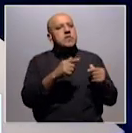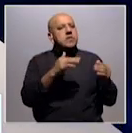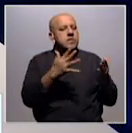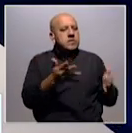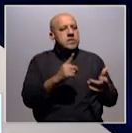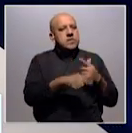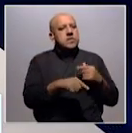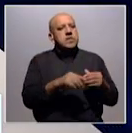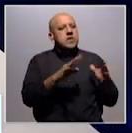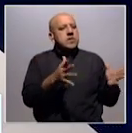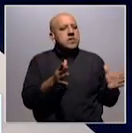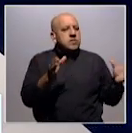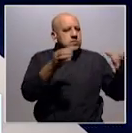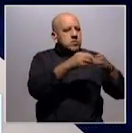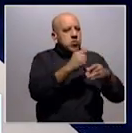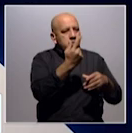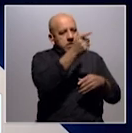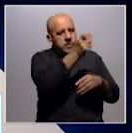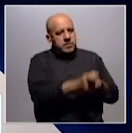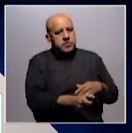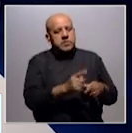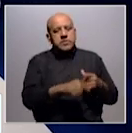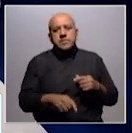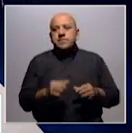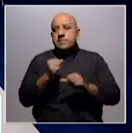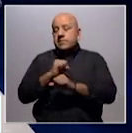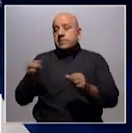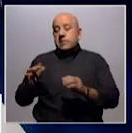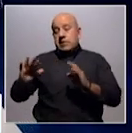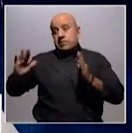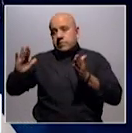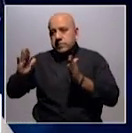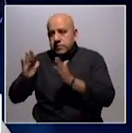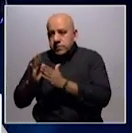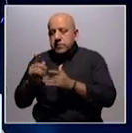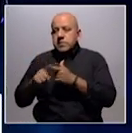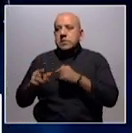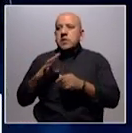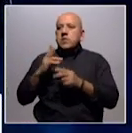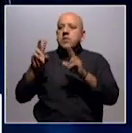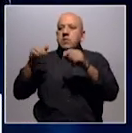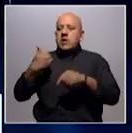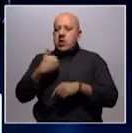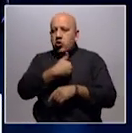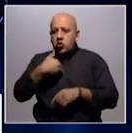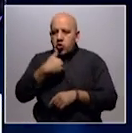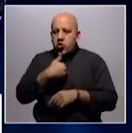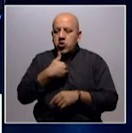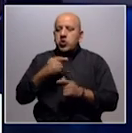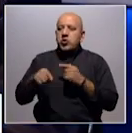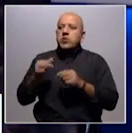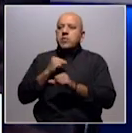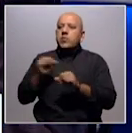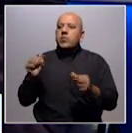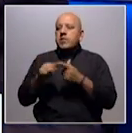aparte quedarían reducidos a usted pues se puede reducir hay una gran dispersión de atribuciones que puede ser